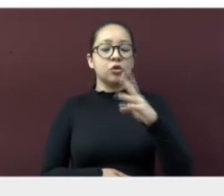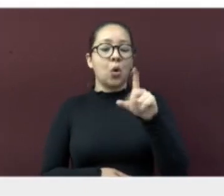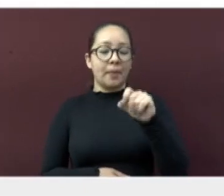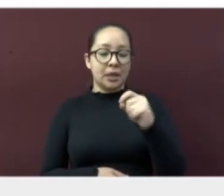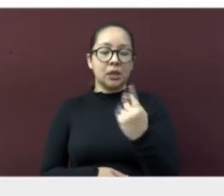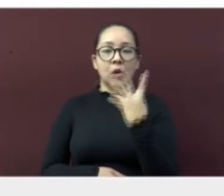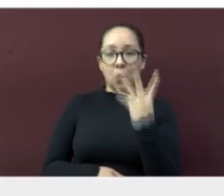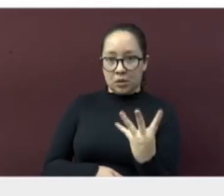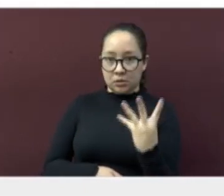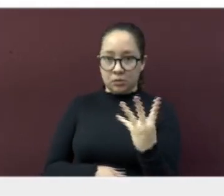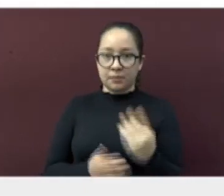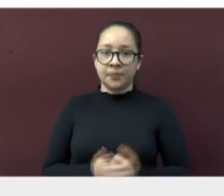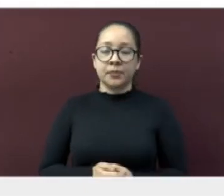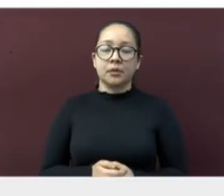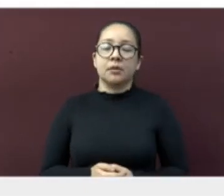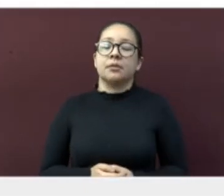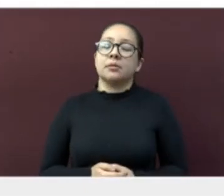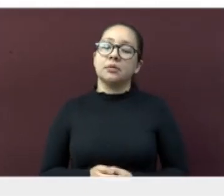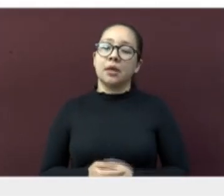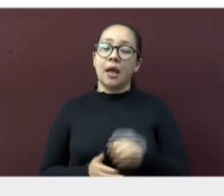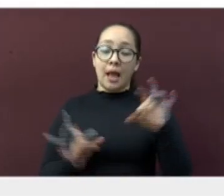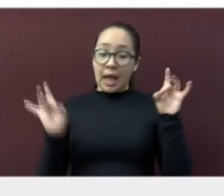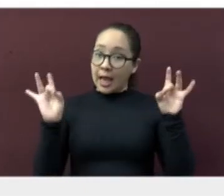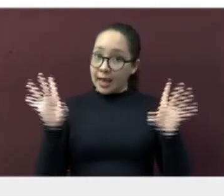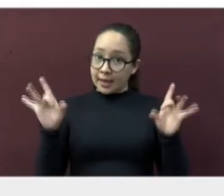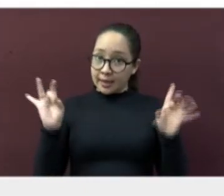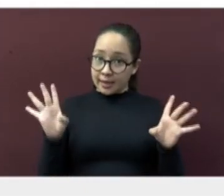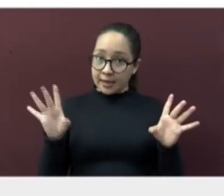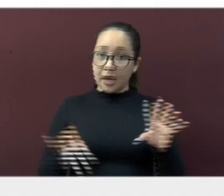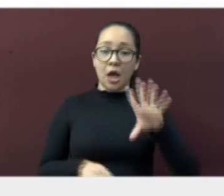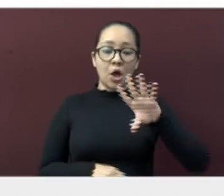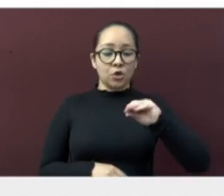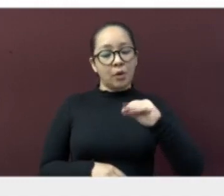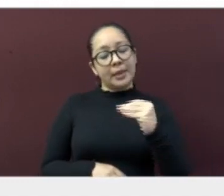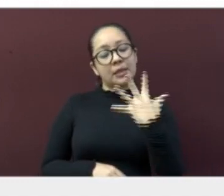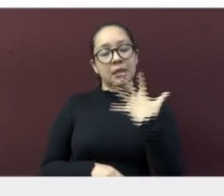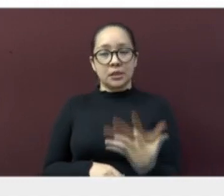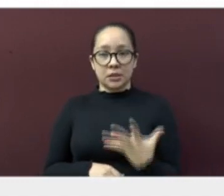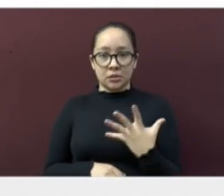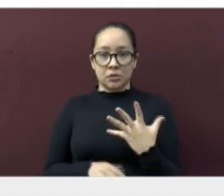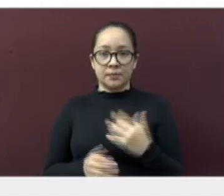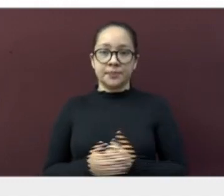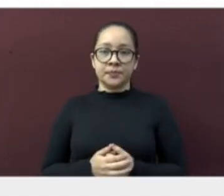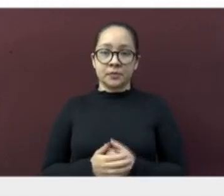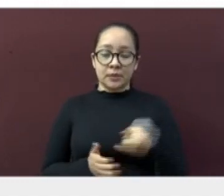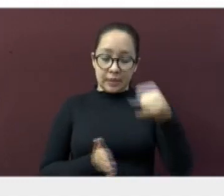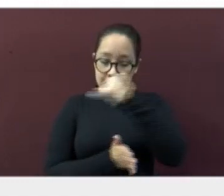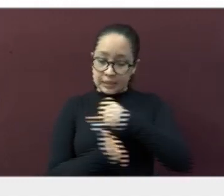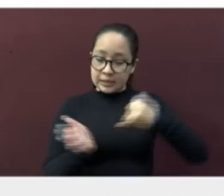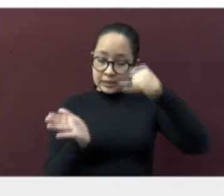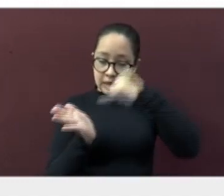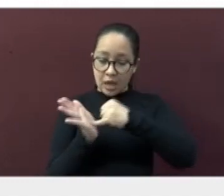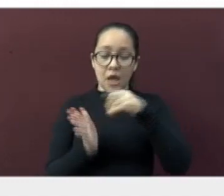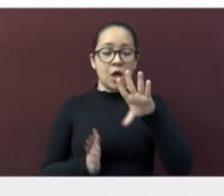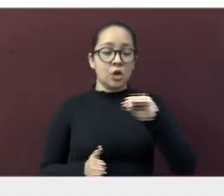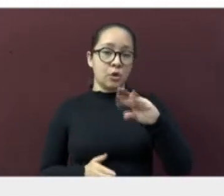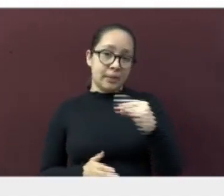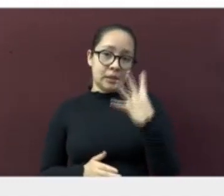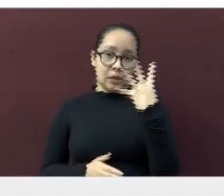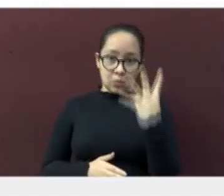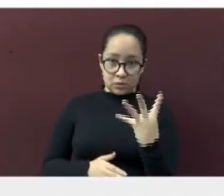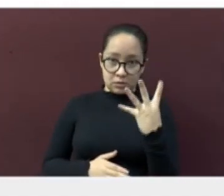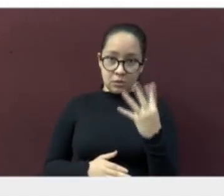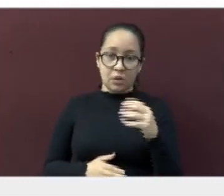124 pam geller recabada 95 isla con 94